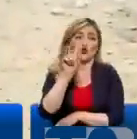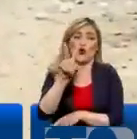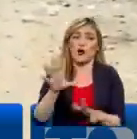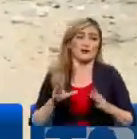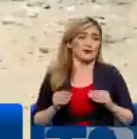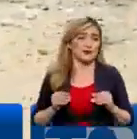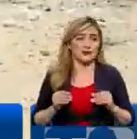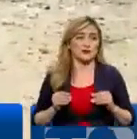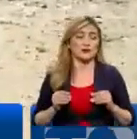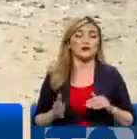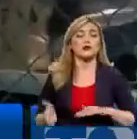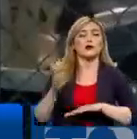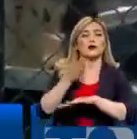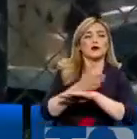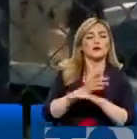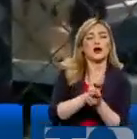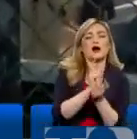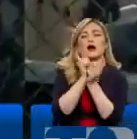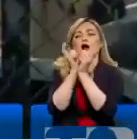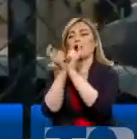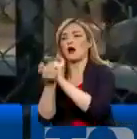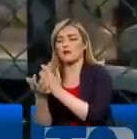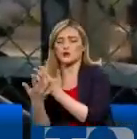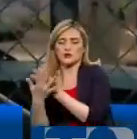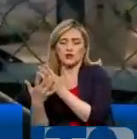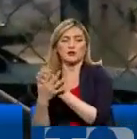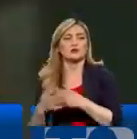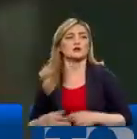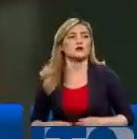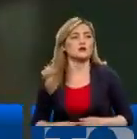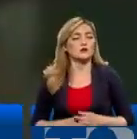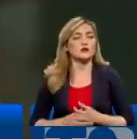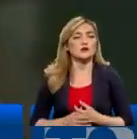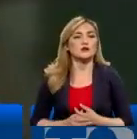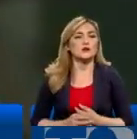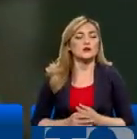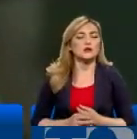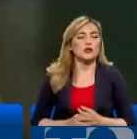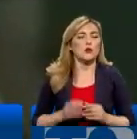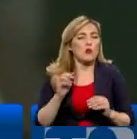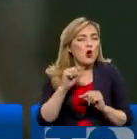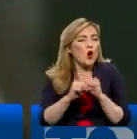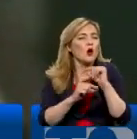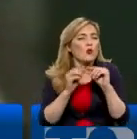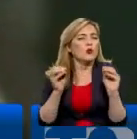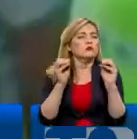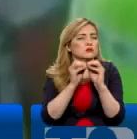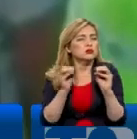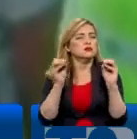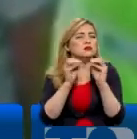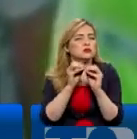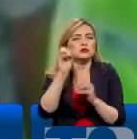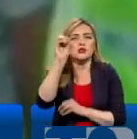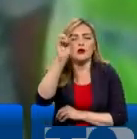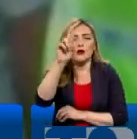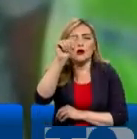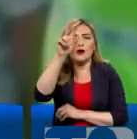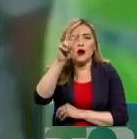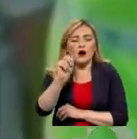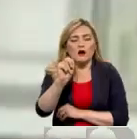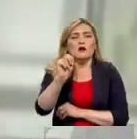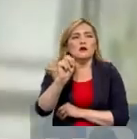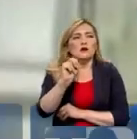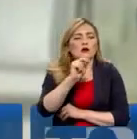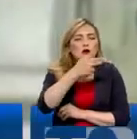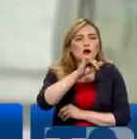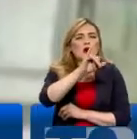ofrecen, si antes no los cambian a otro centro carcelario. Y ya se van sabiendo más cosas, como que Oren y Shai se conocieron en